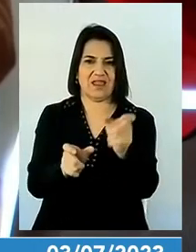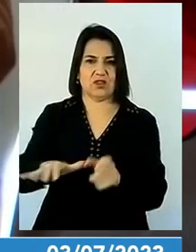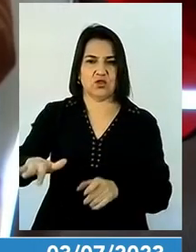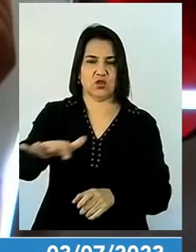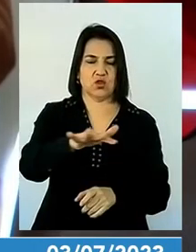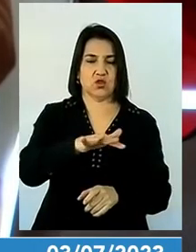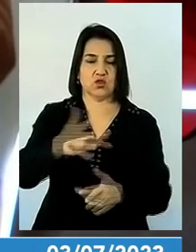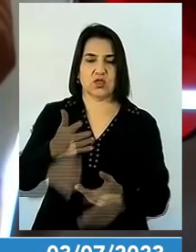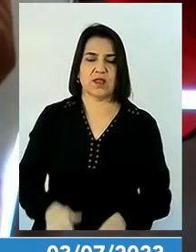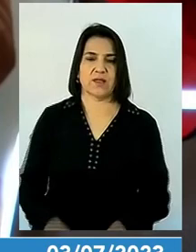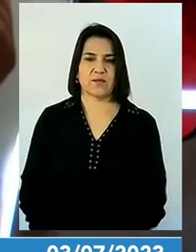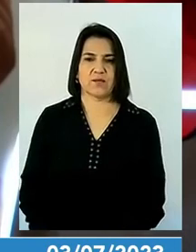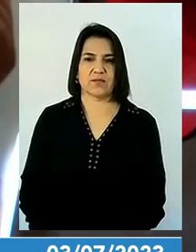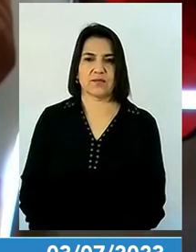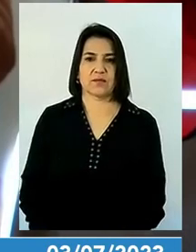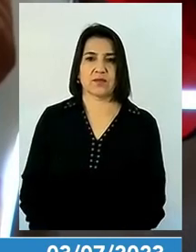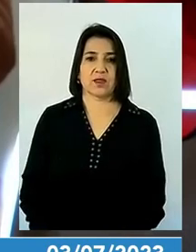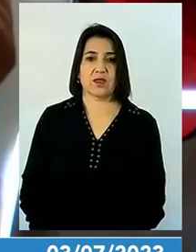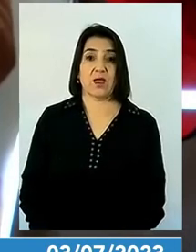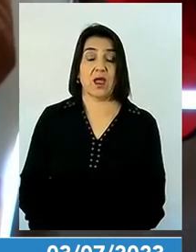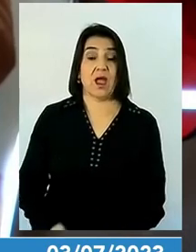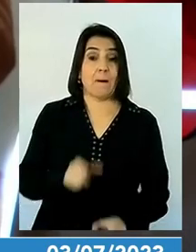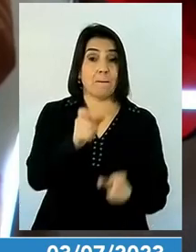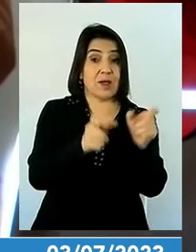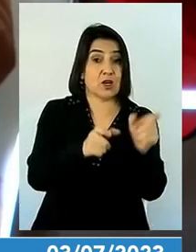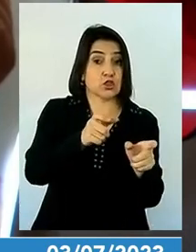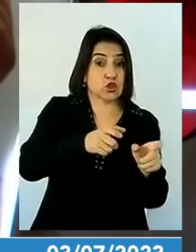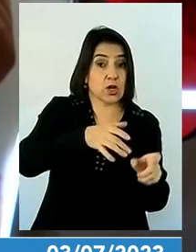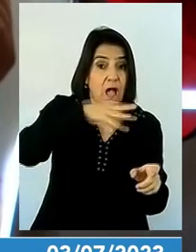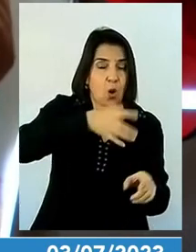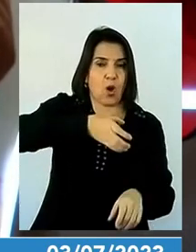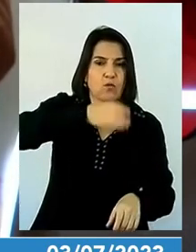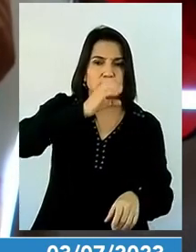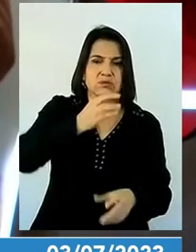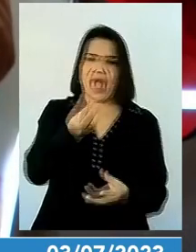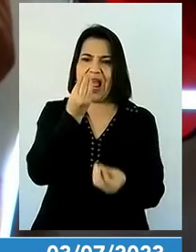humano, alimentación y actividades varias.